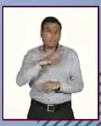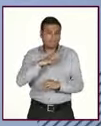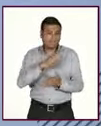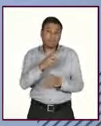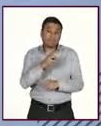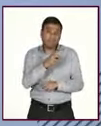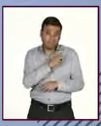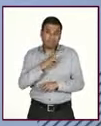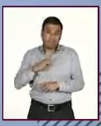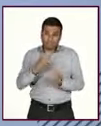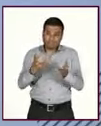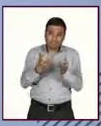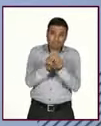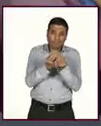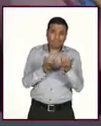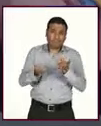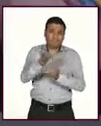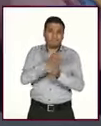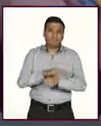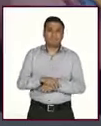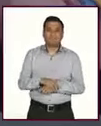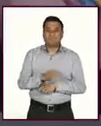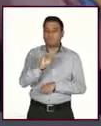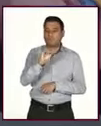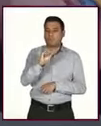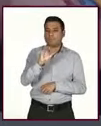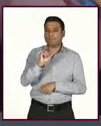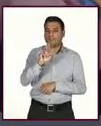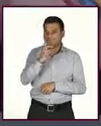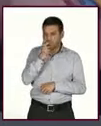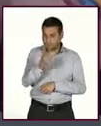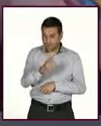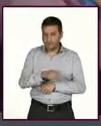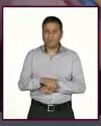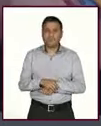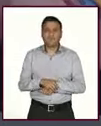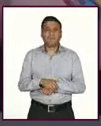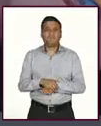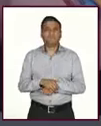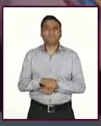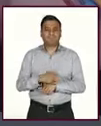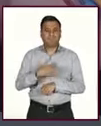incluido a la comunidad. ¿Cómo, dice Oscar Hernández, cómo contribuye a construir un ambiente